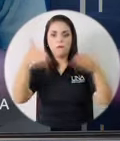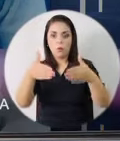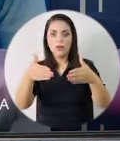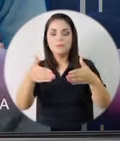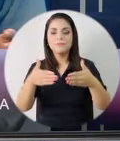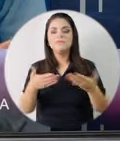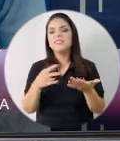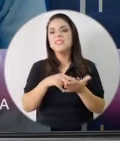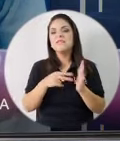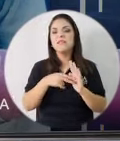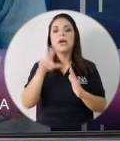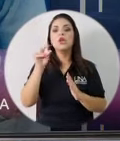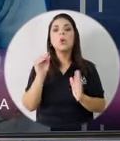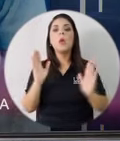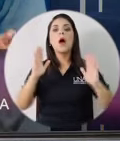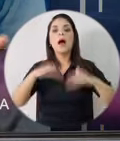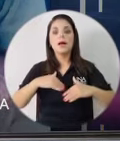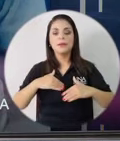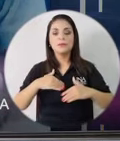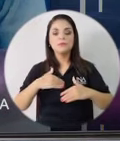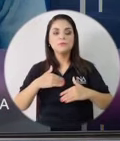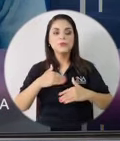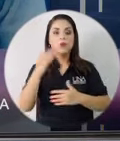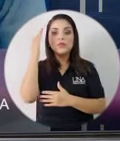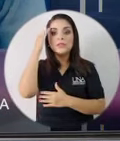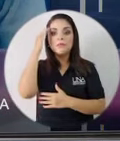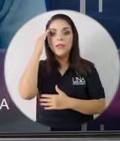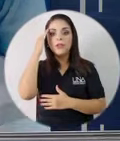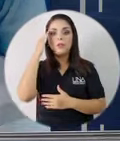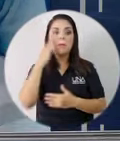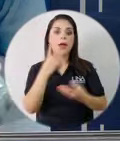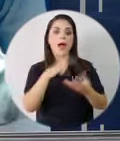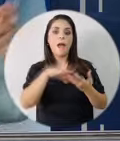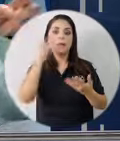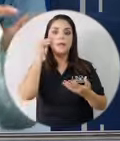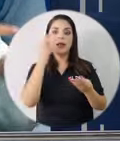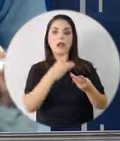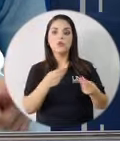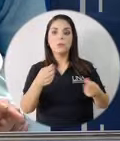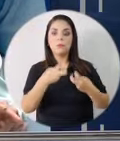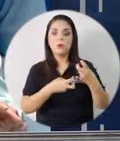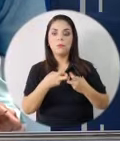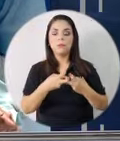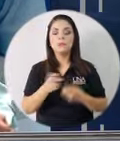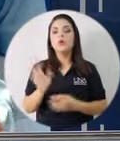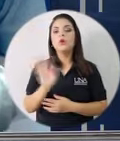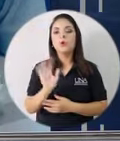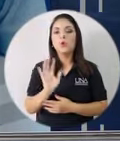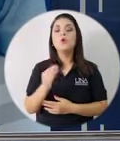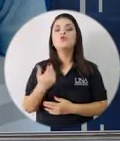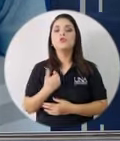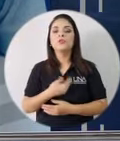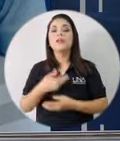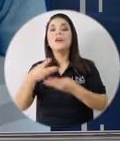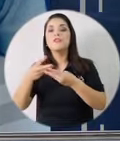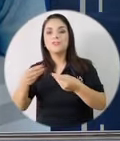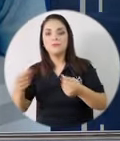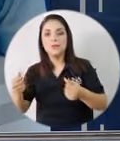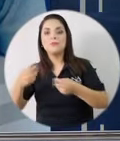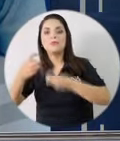no generamos un conocimiento para aprender a resolver problemas, sino que resolvemos problemas para generar